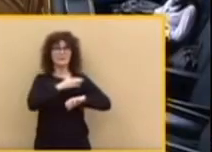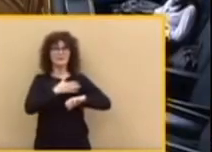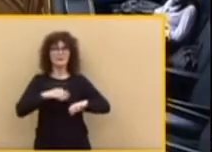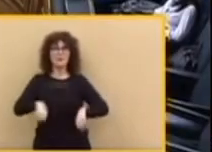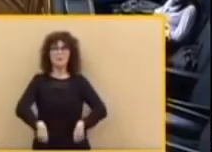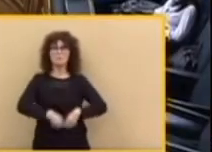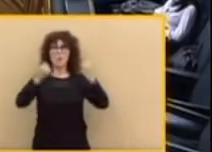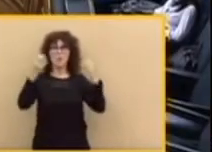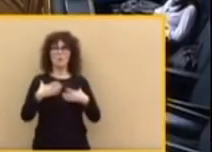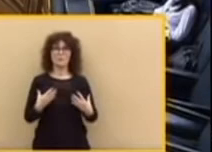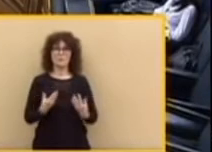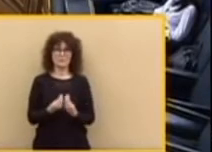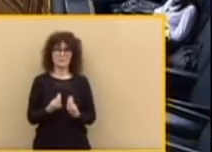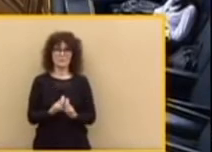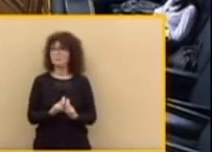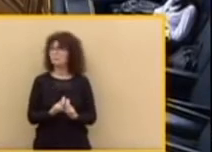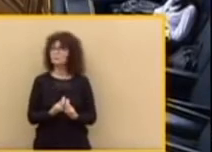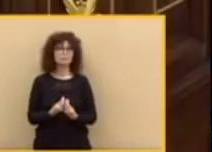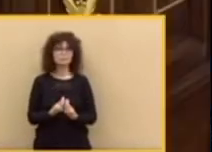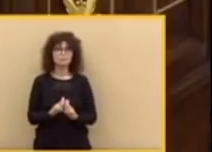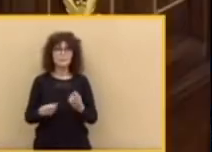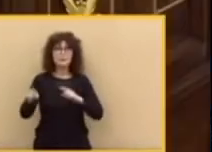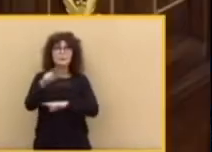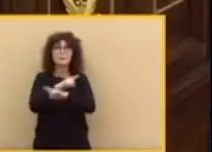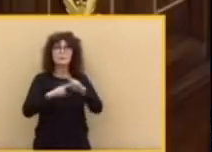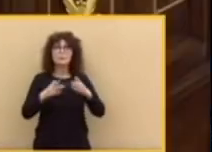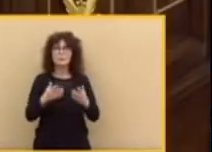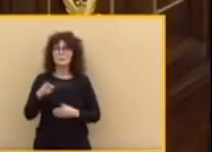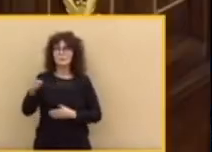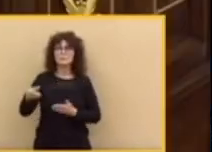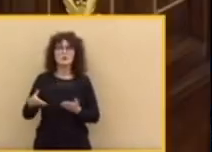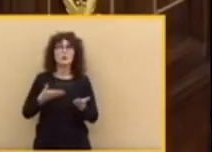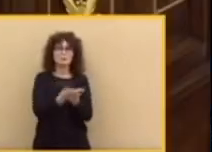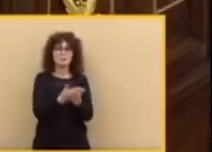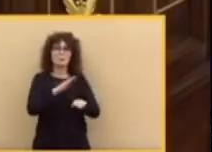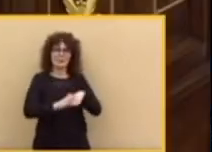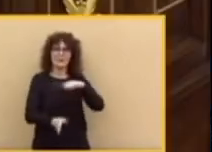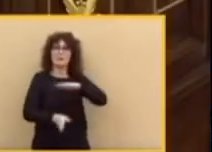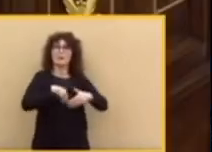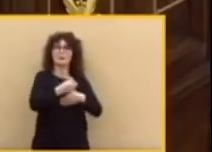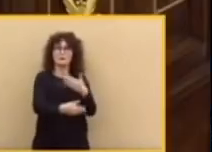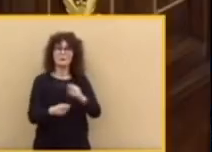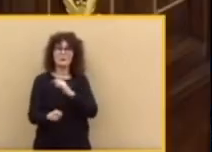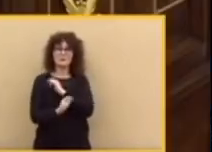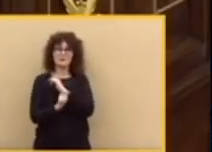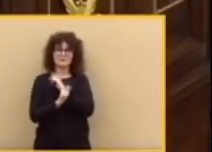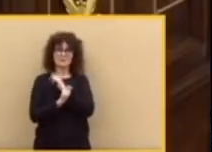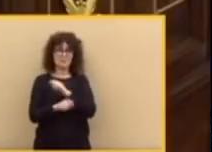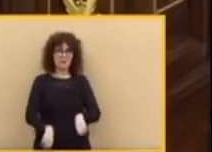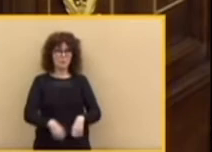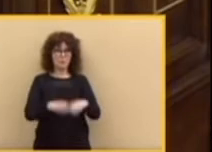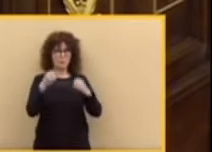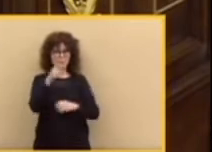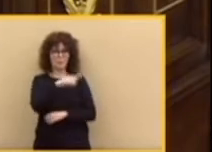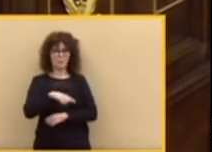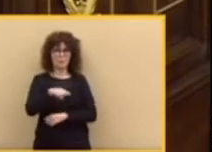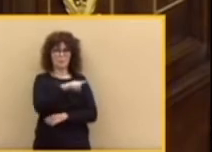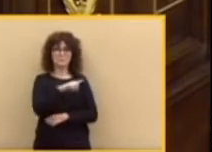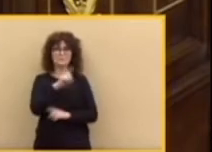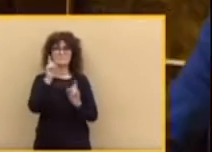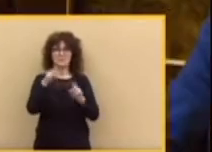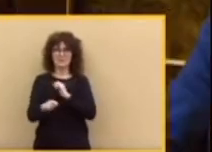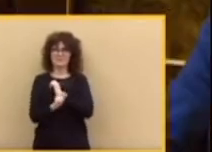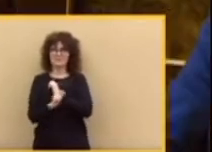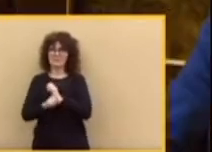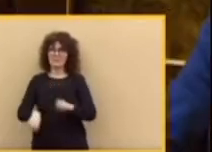completo es que usted contribuye a ella a la estrategia de ruptura horizontal de ellos se suma a la estrategia de ruptura vertical